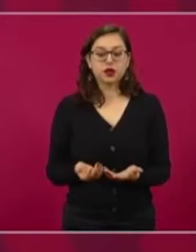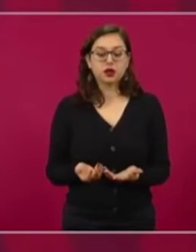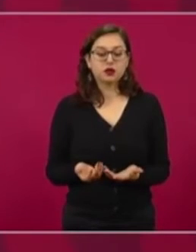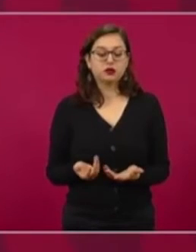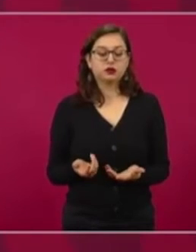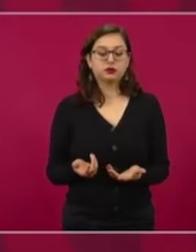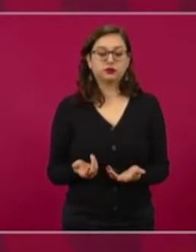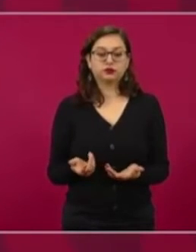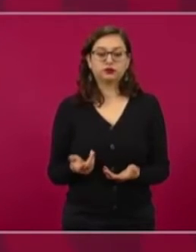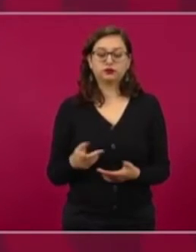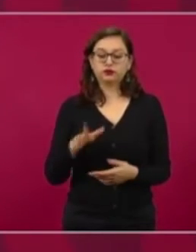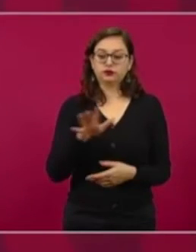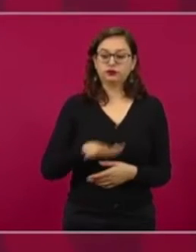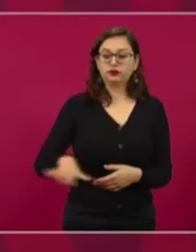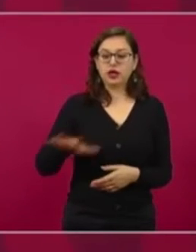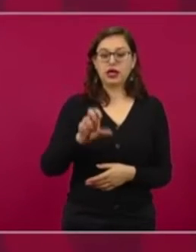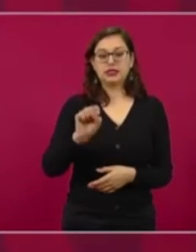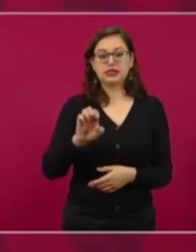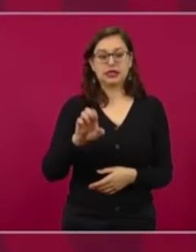un desarrollo urbano